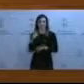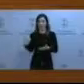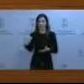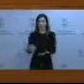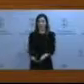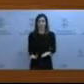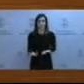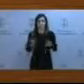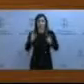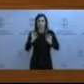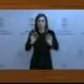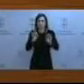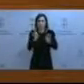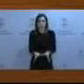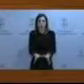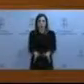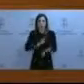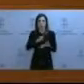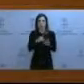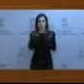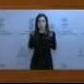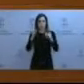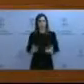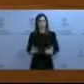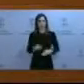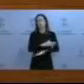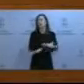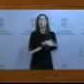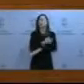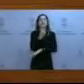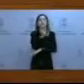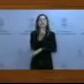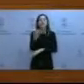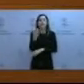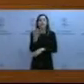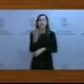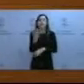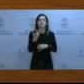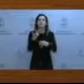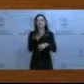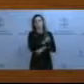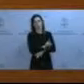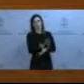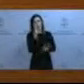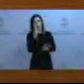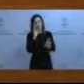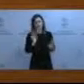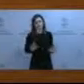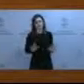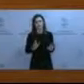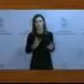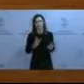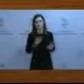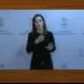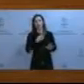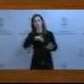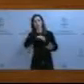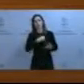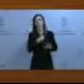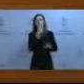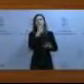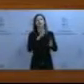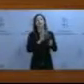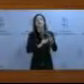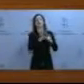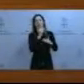como estábamos. ¿Qué decía el Gobierno? No, mire, nosotros, y hablo de la investidura, ¿no?,